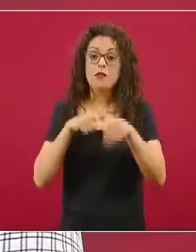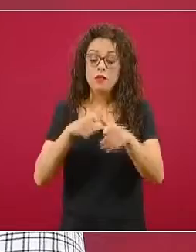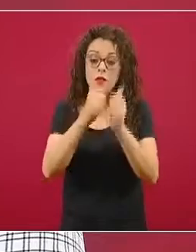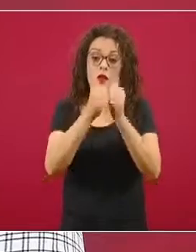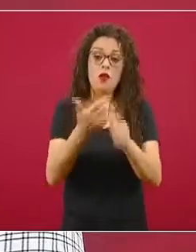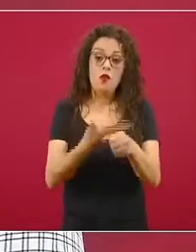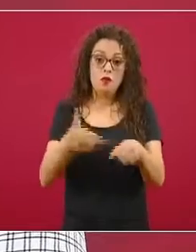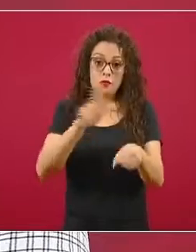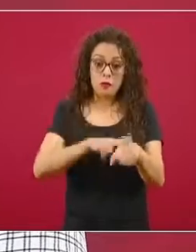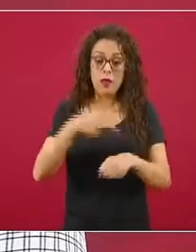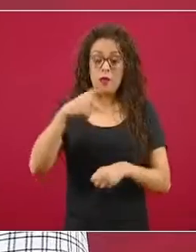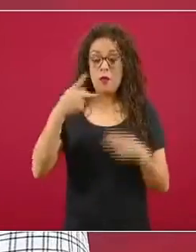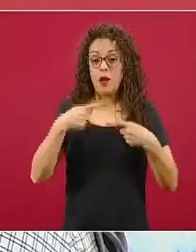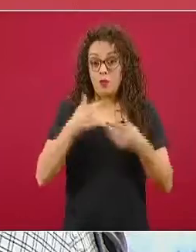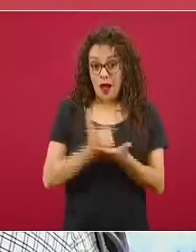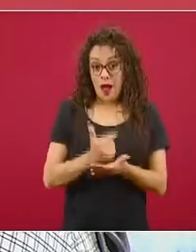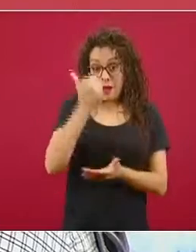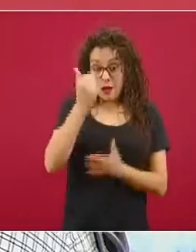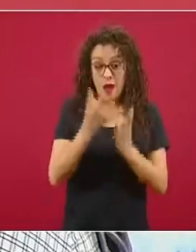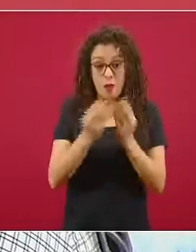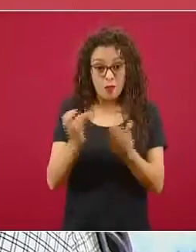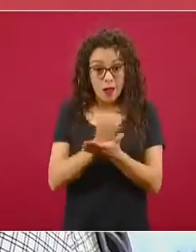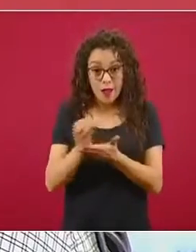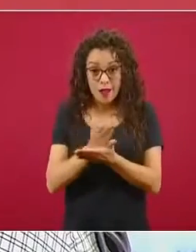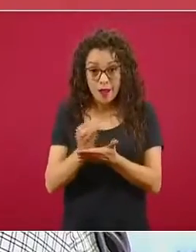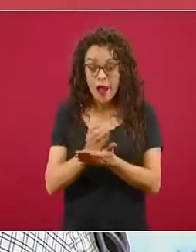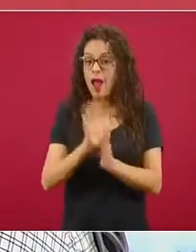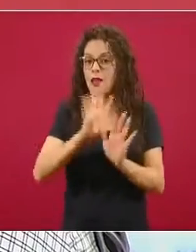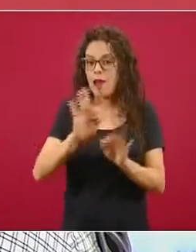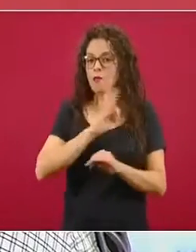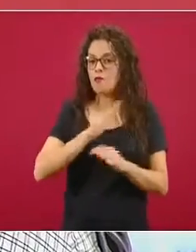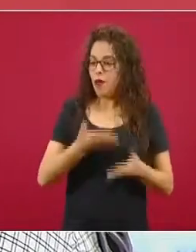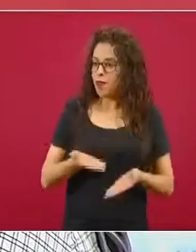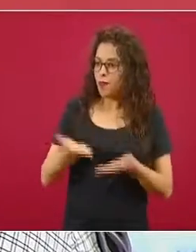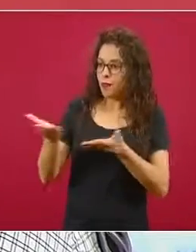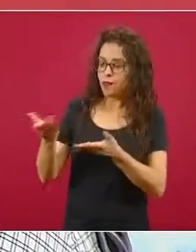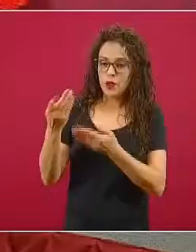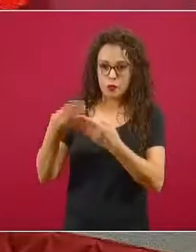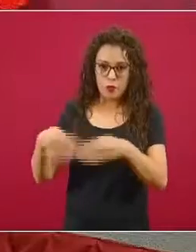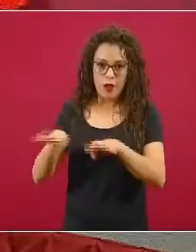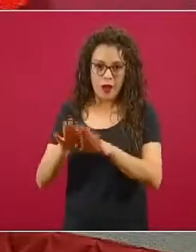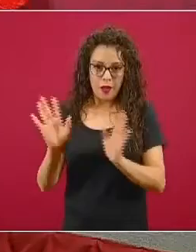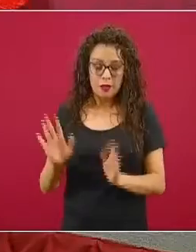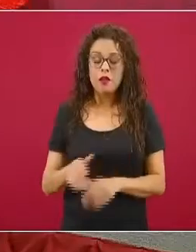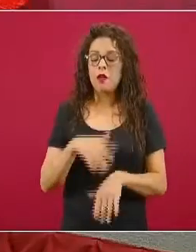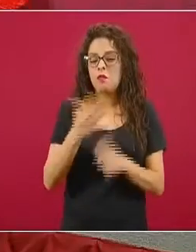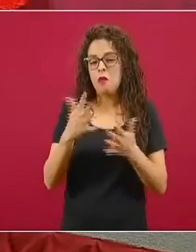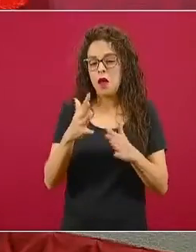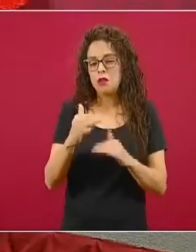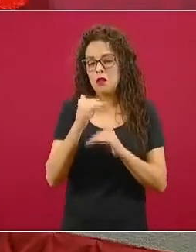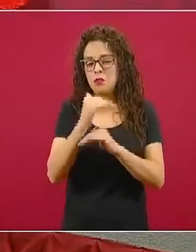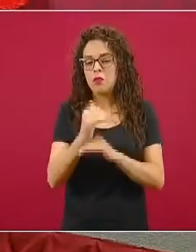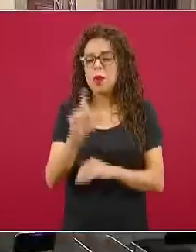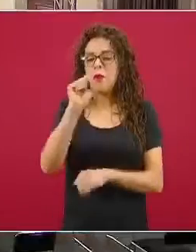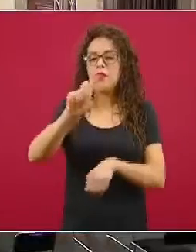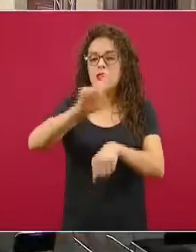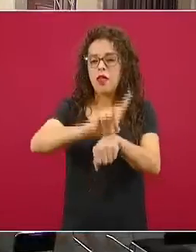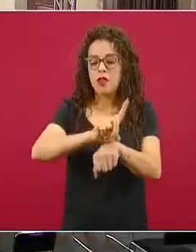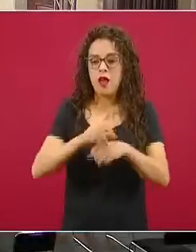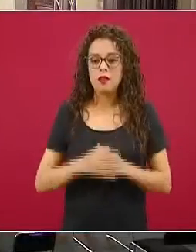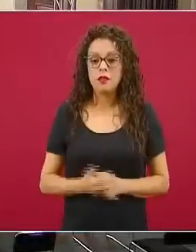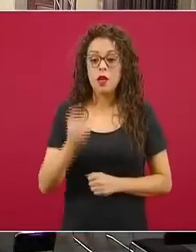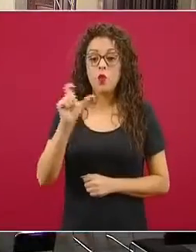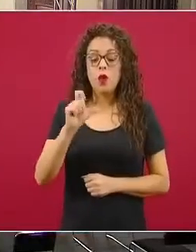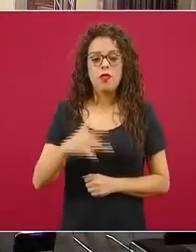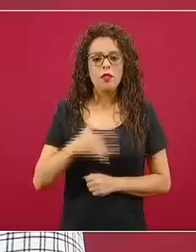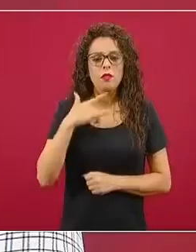grave que se recupera y que finalmente alcanza la mejoría y es dada de alta, ha estado alrededor de los 20 días. Y en el caso de la sintomatología leve,